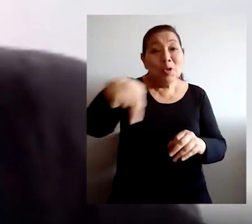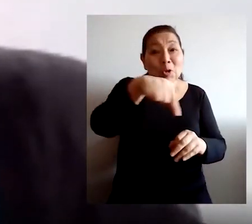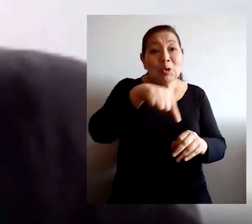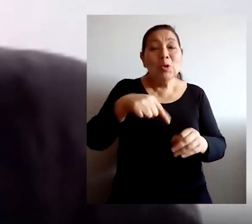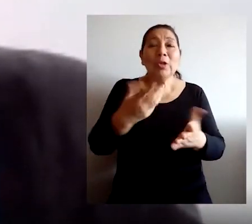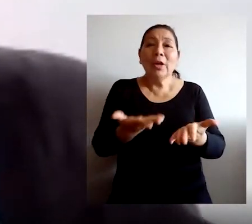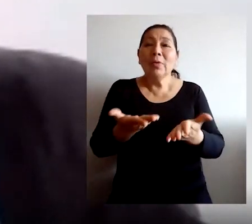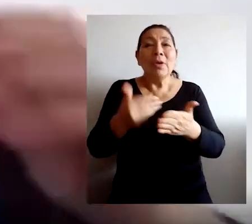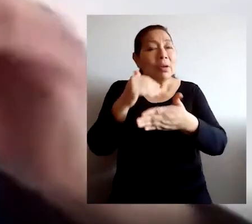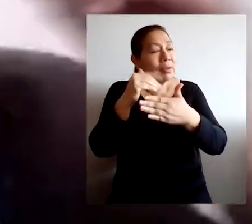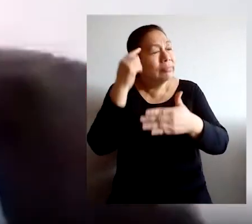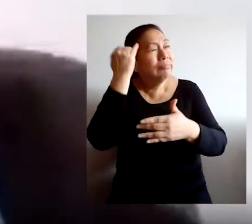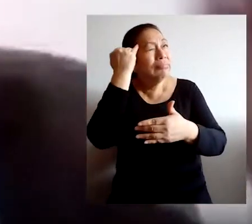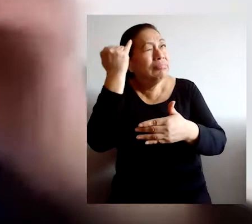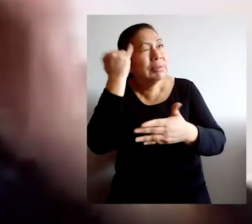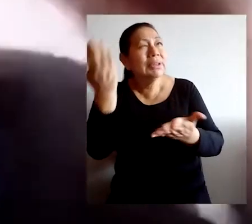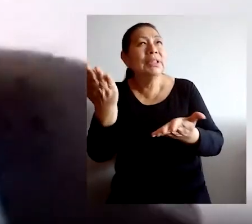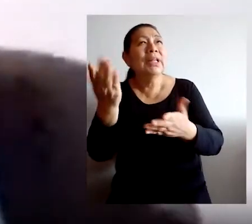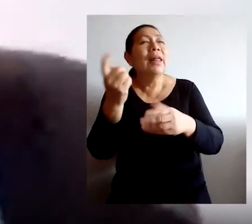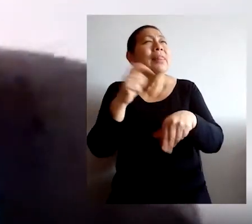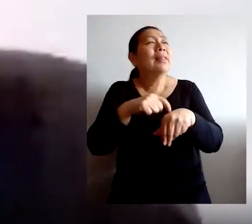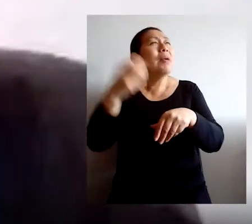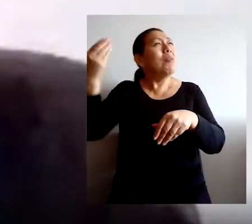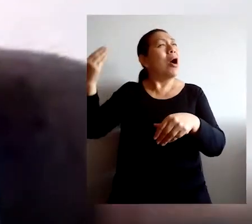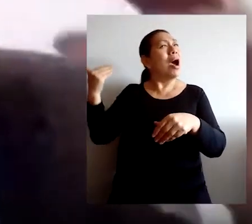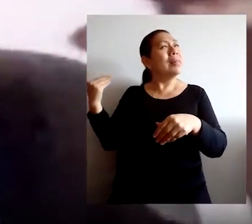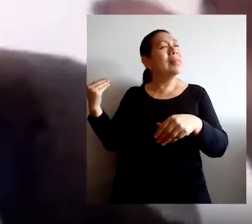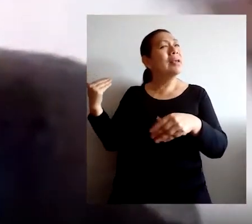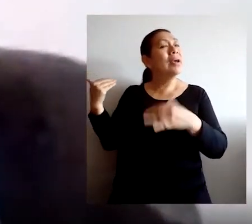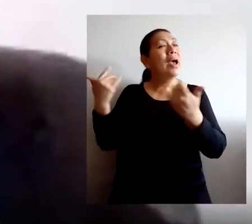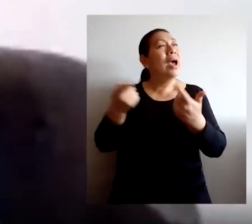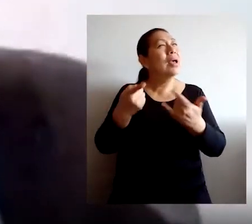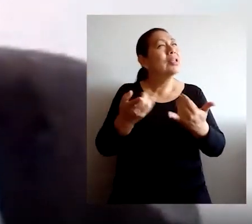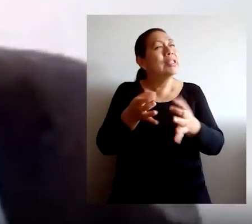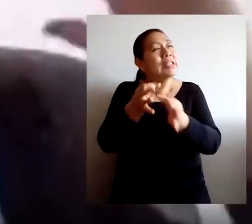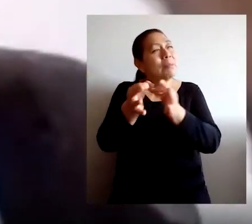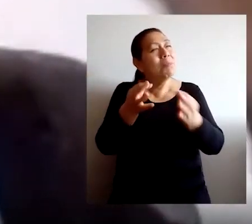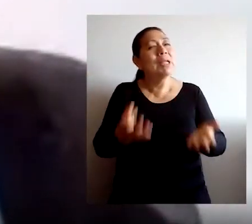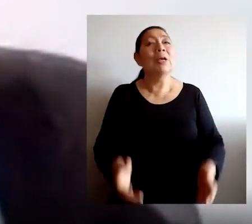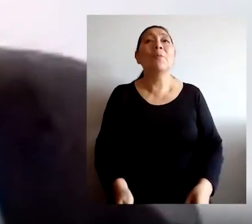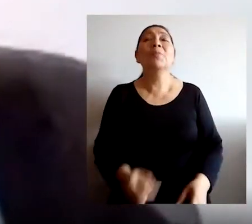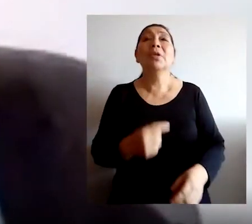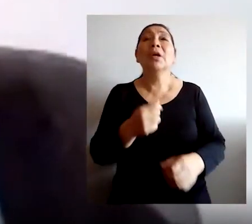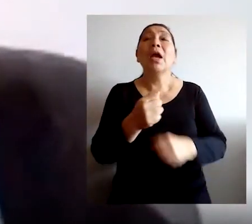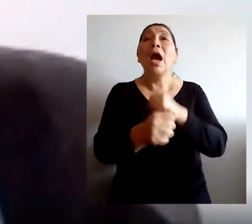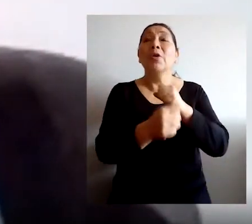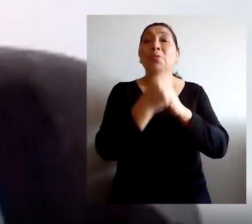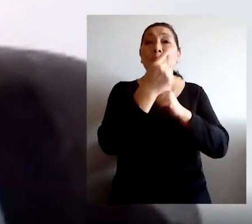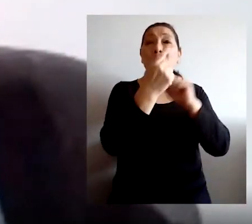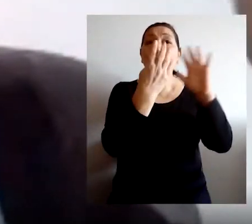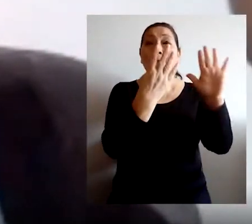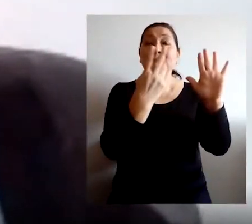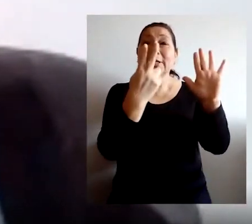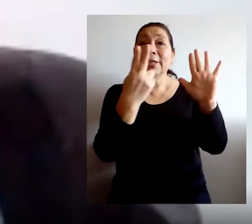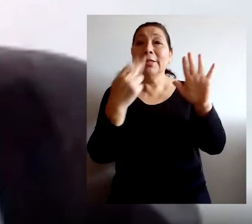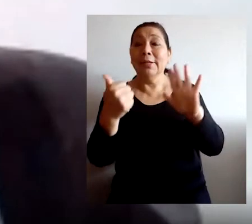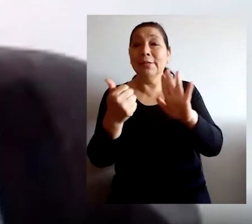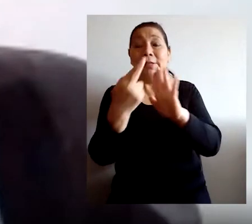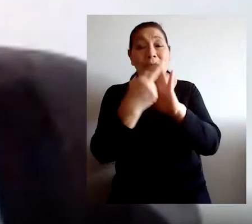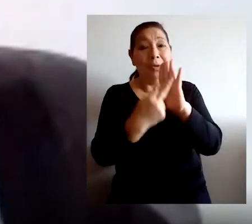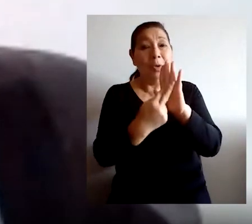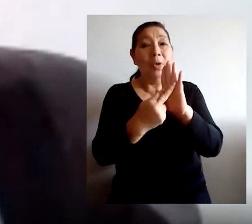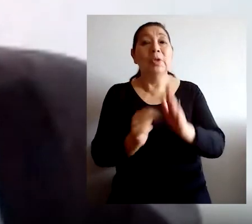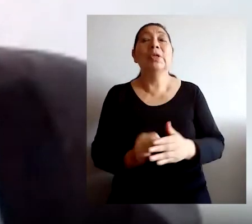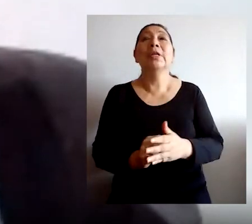hagamos una línea imaginaria, una línea del tiempo imaginaria con respecto a ello. En el año 76 se emite la